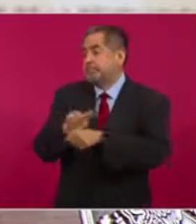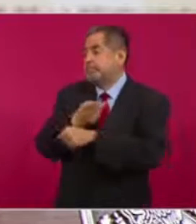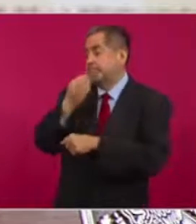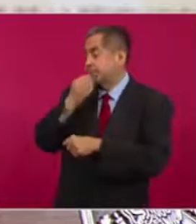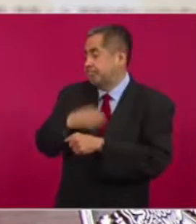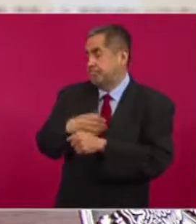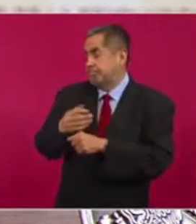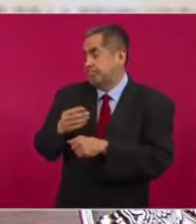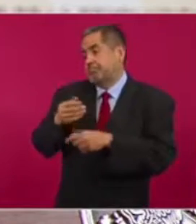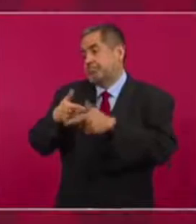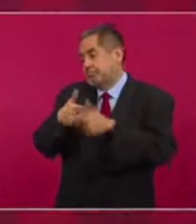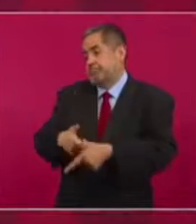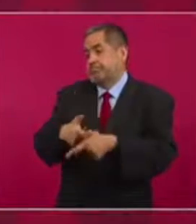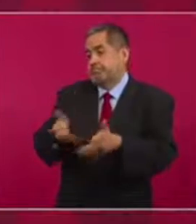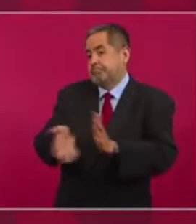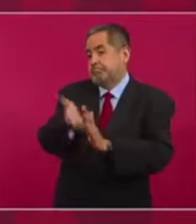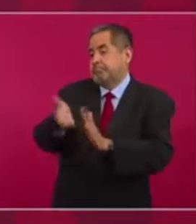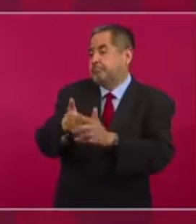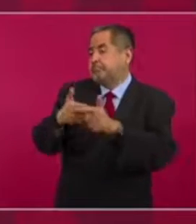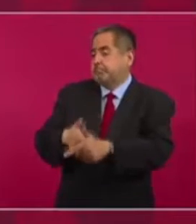consumado.